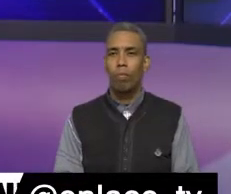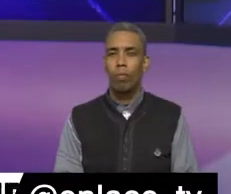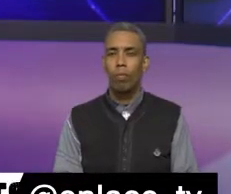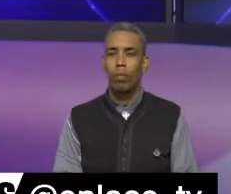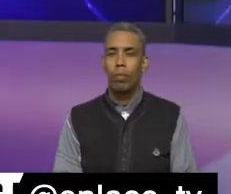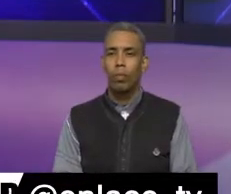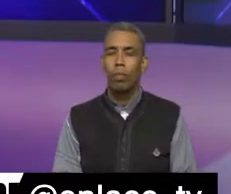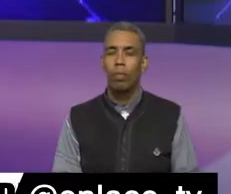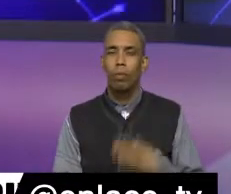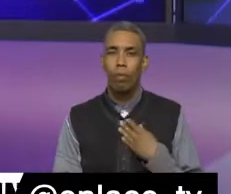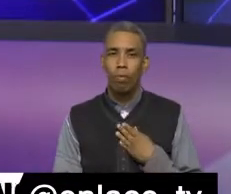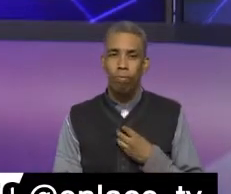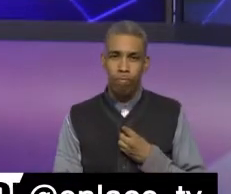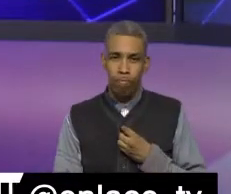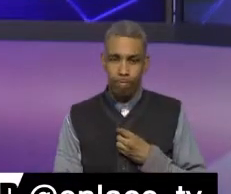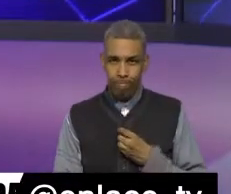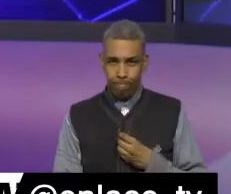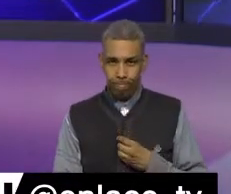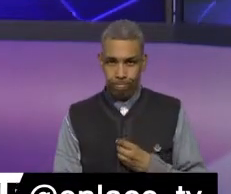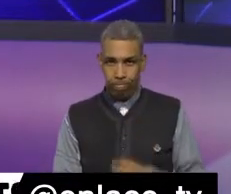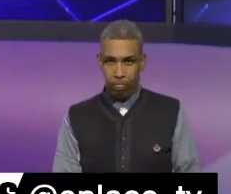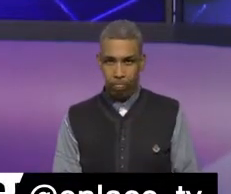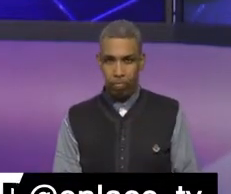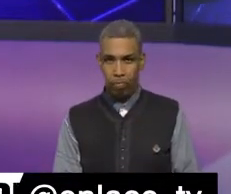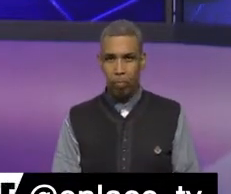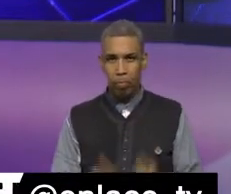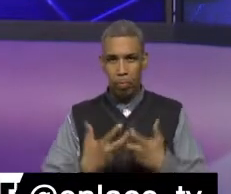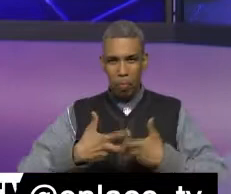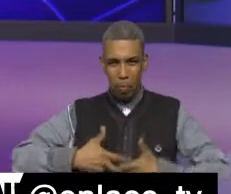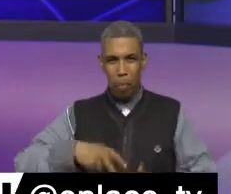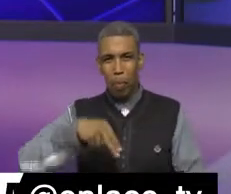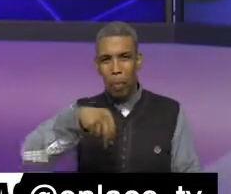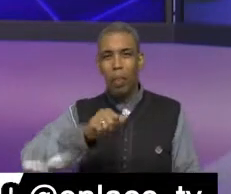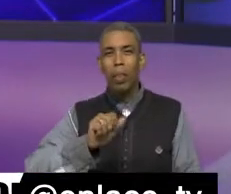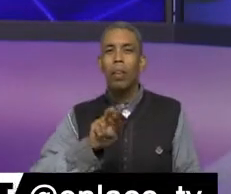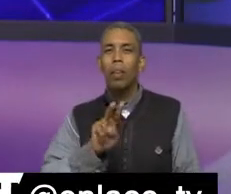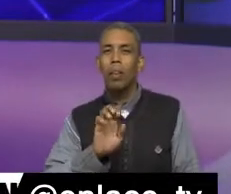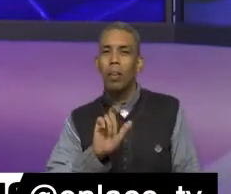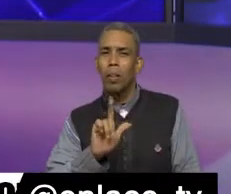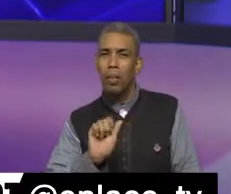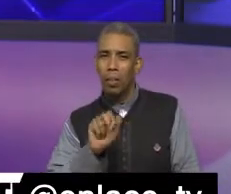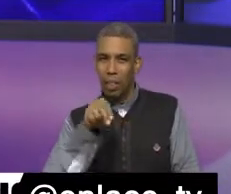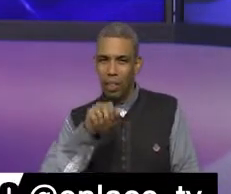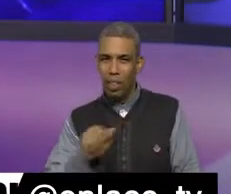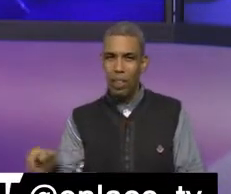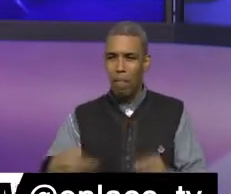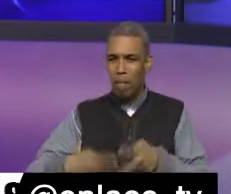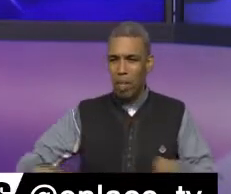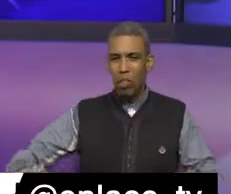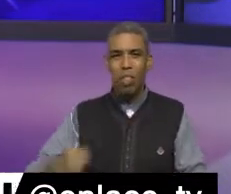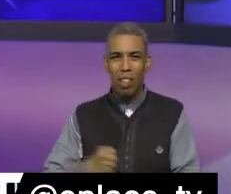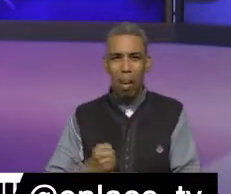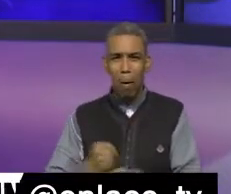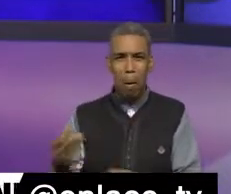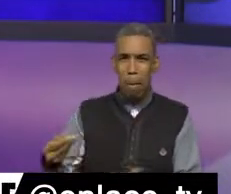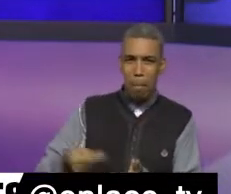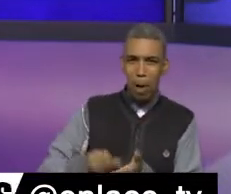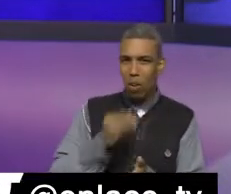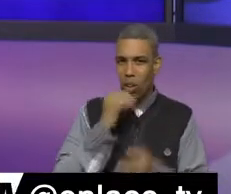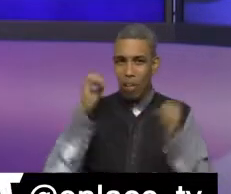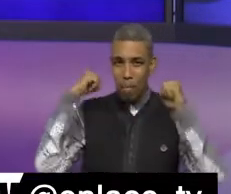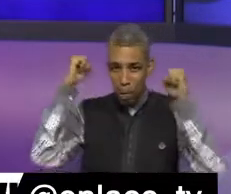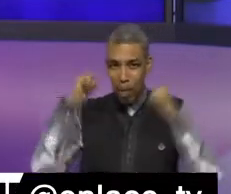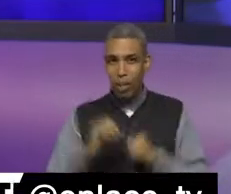Los trabajadores que prestaron sus servicios al consorcio Navelena denuncian que Cor Magdalena embargó los recursos que estaban destinados para sus